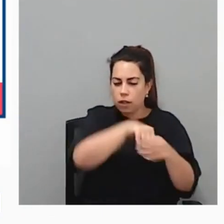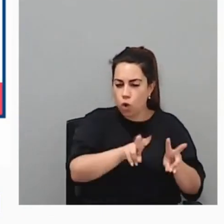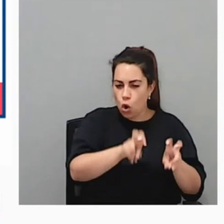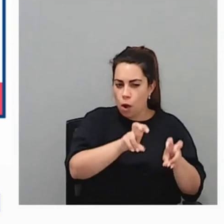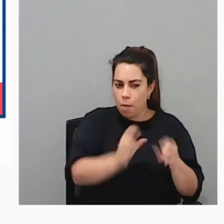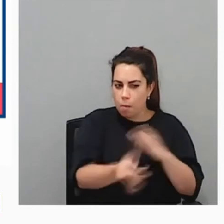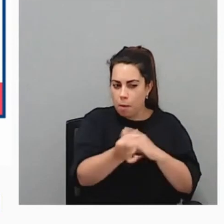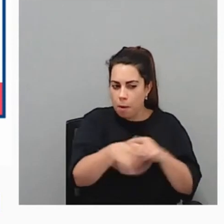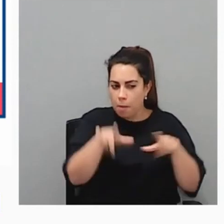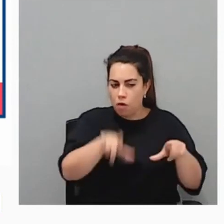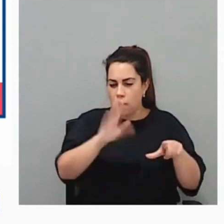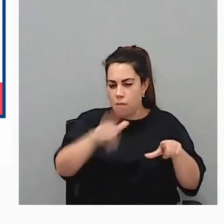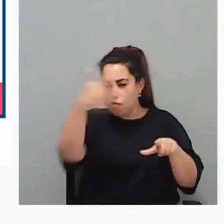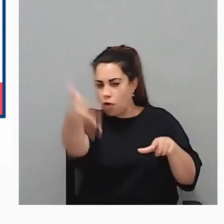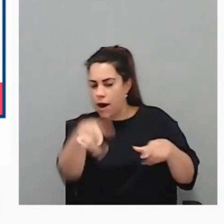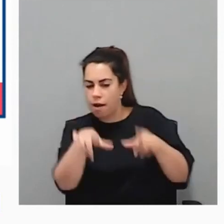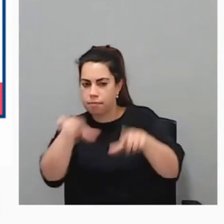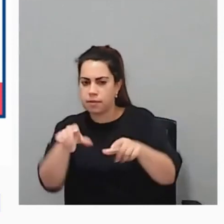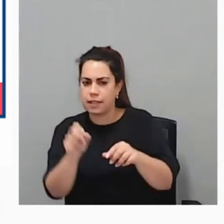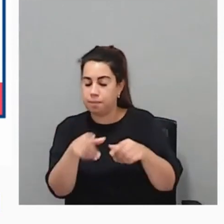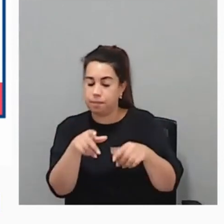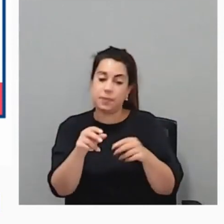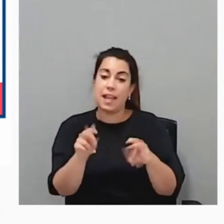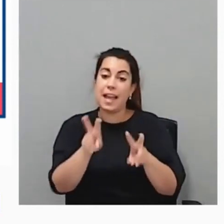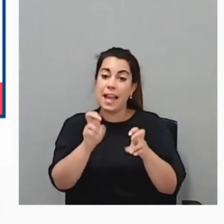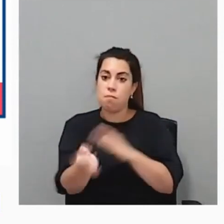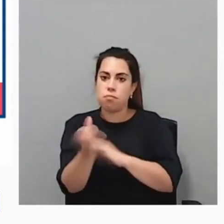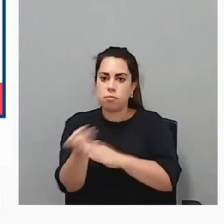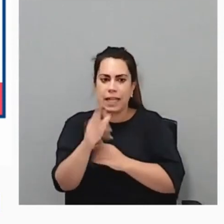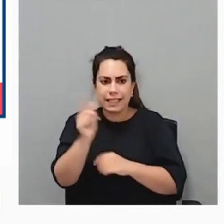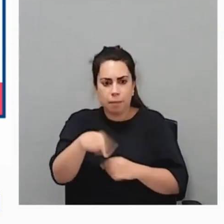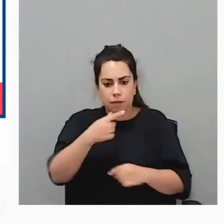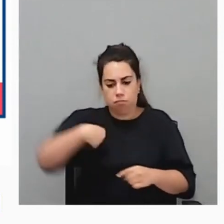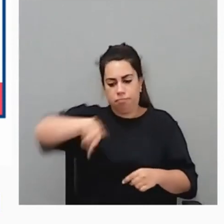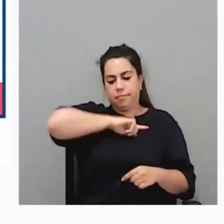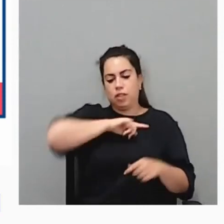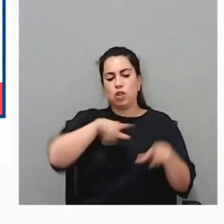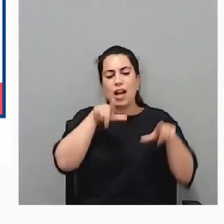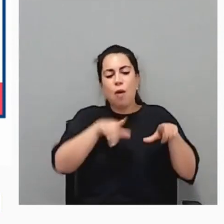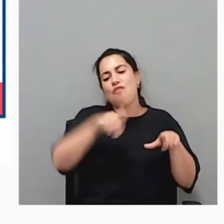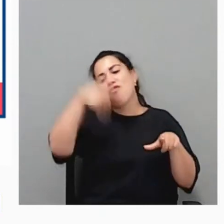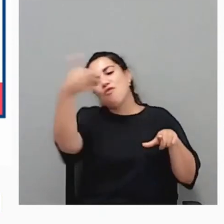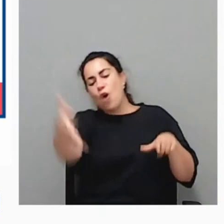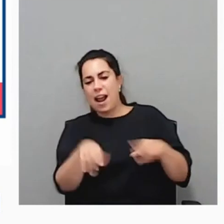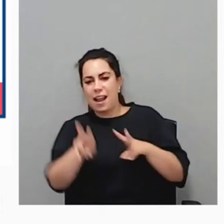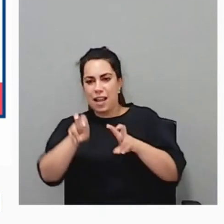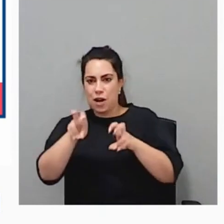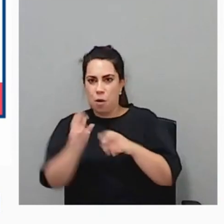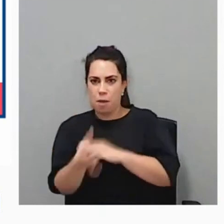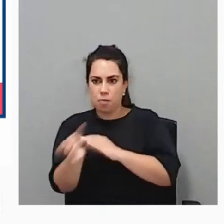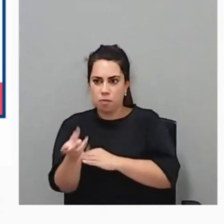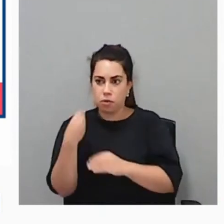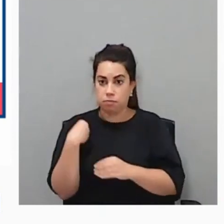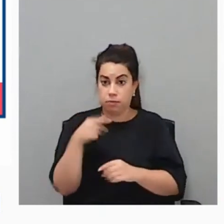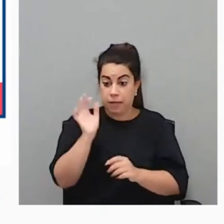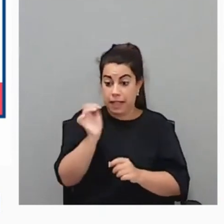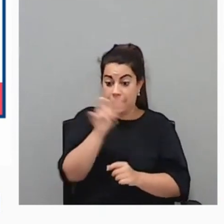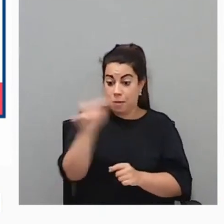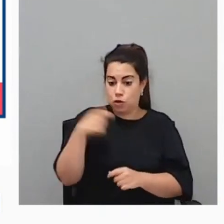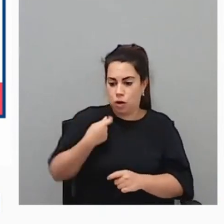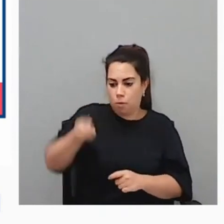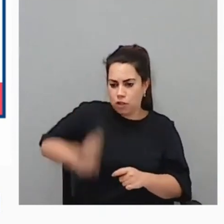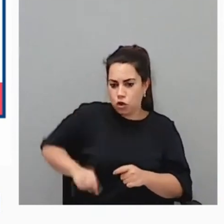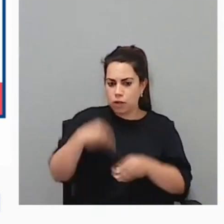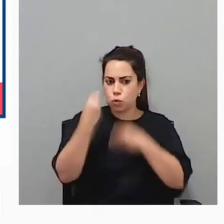más fuera del aula, dando estas herramientas que utilizaban las familias, que utilizaban los profesionales, los terapeutas, y llegó un momento